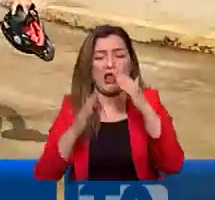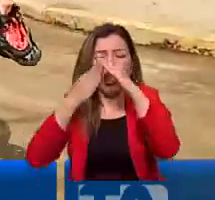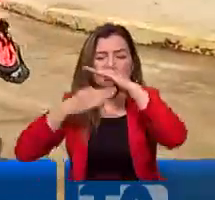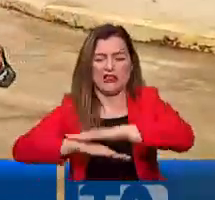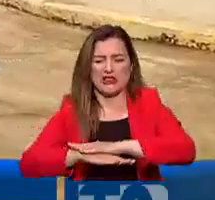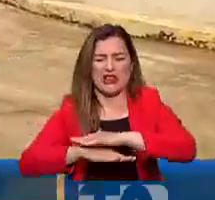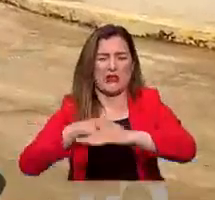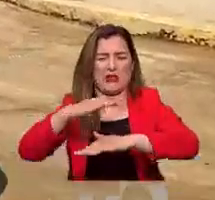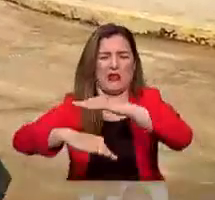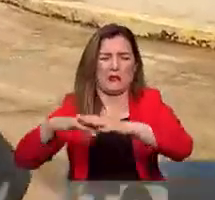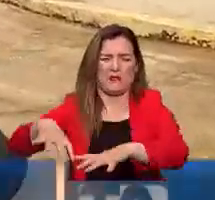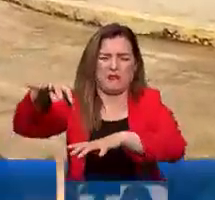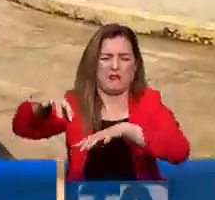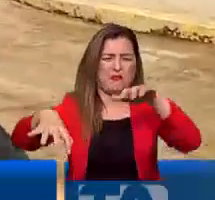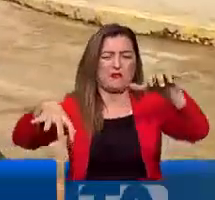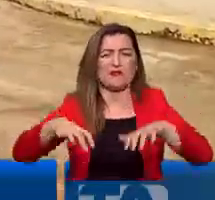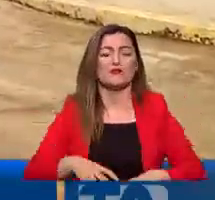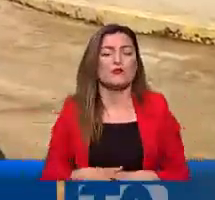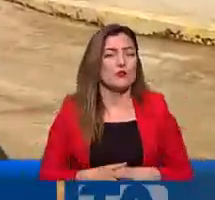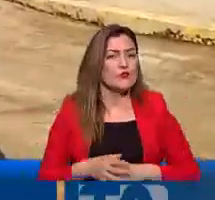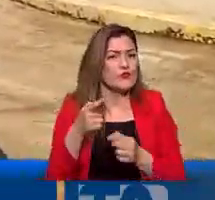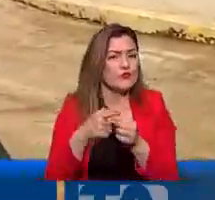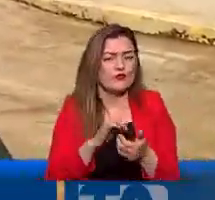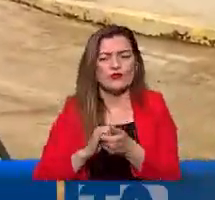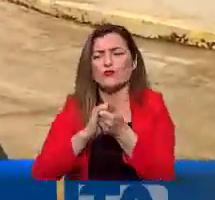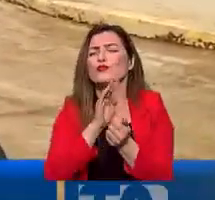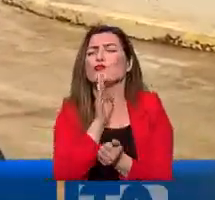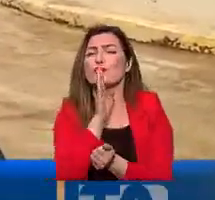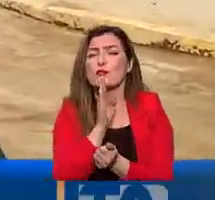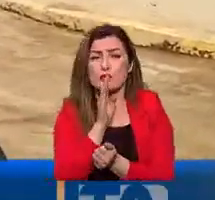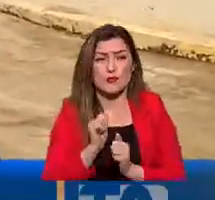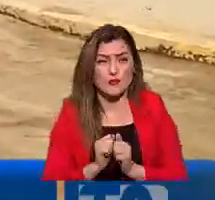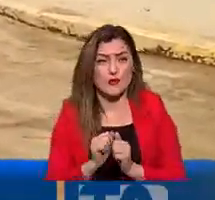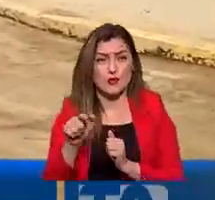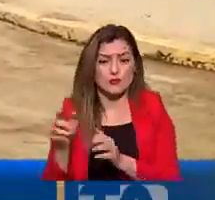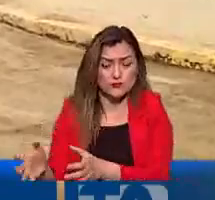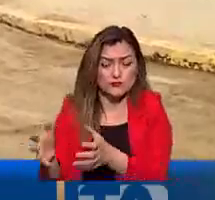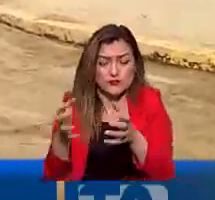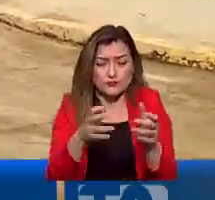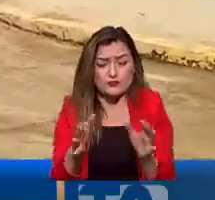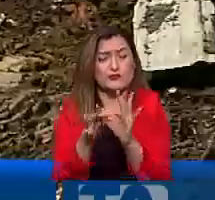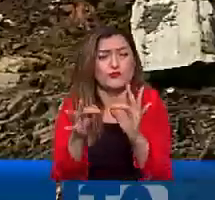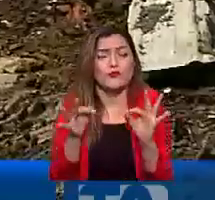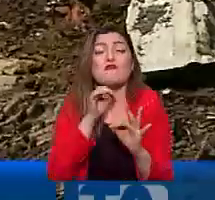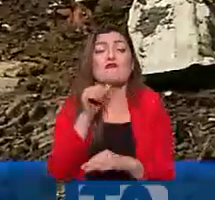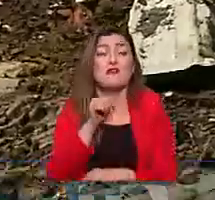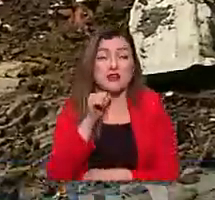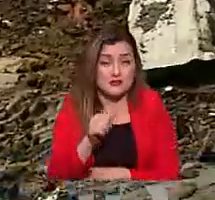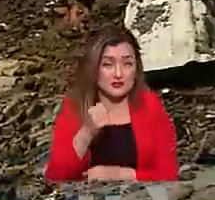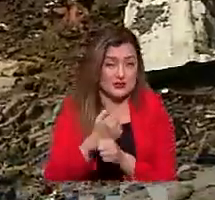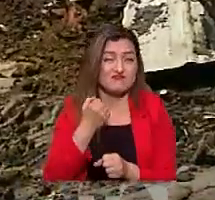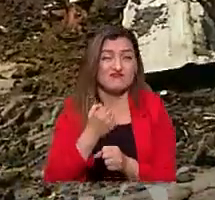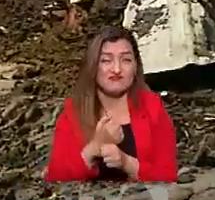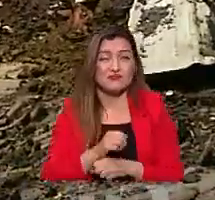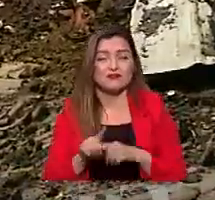intentamos ayudar, bastante hemos retirado, hay muchísimo por retirar y por hacer todavía. Y aunque hay varias